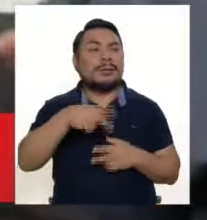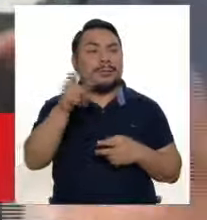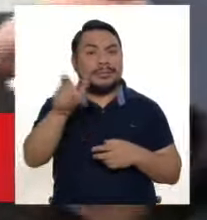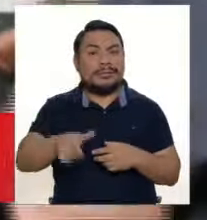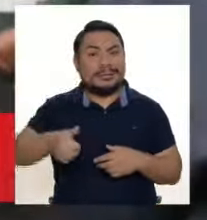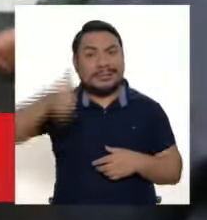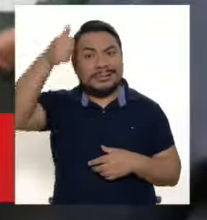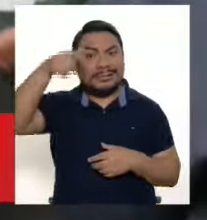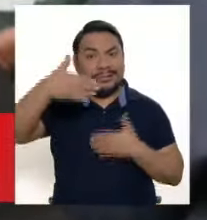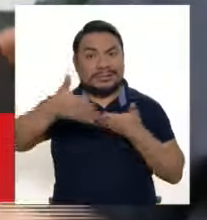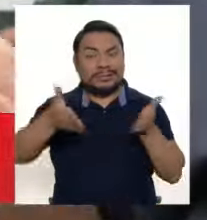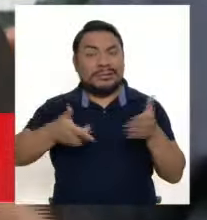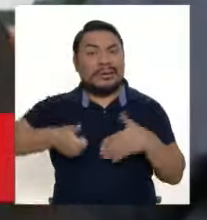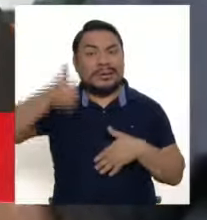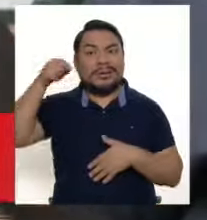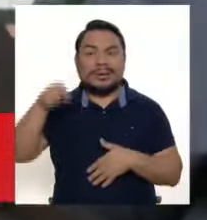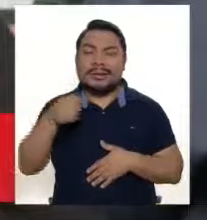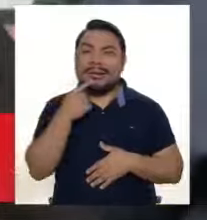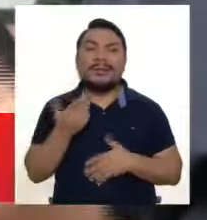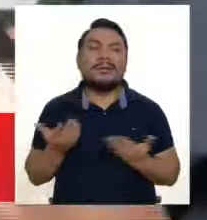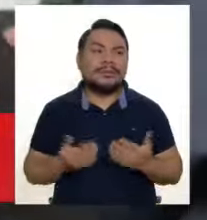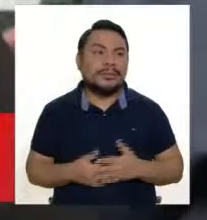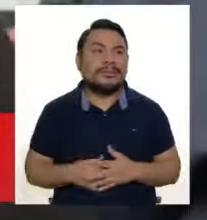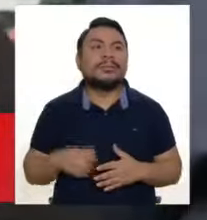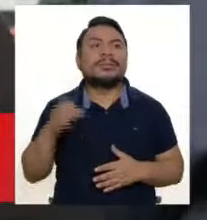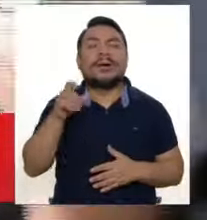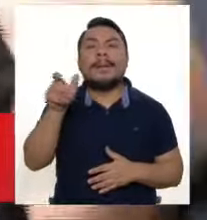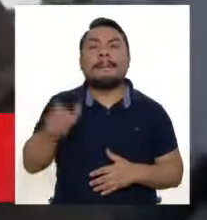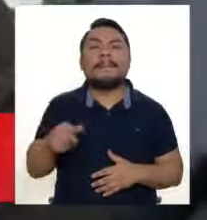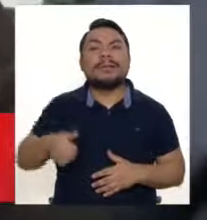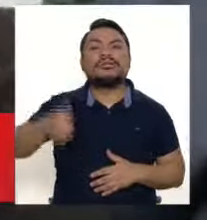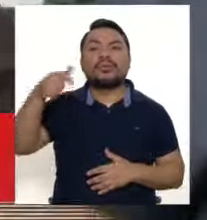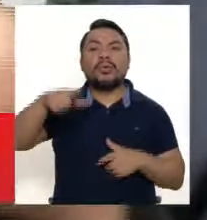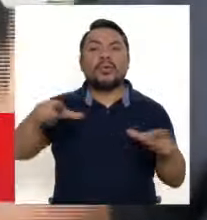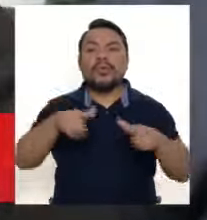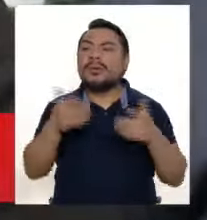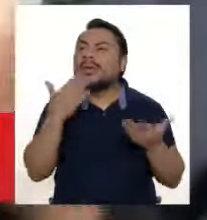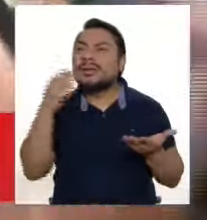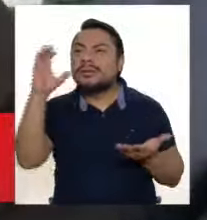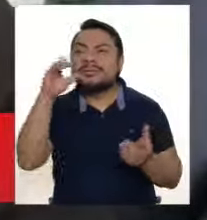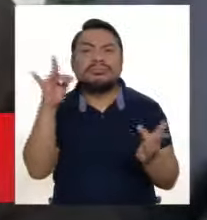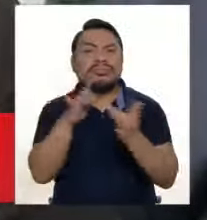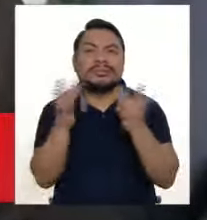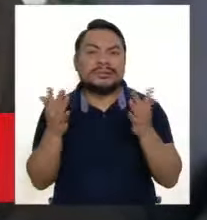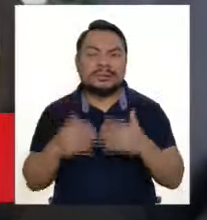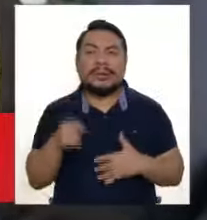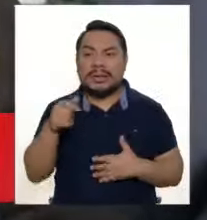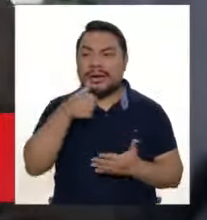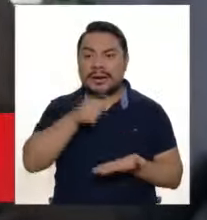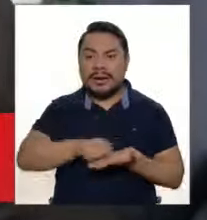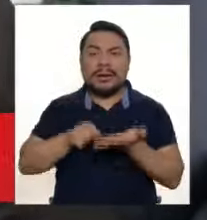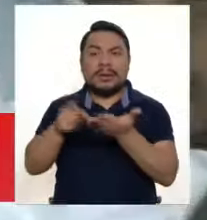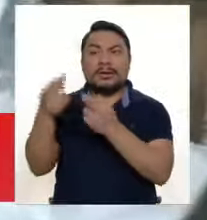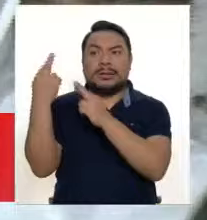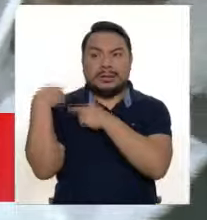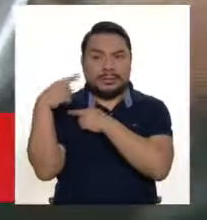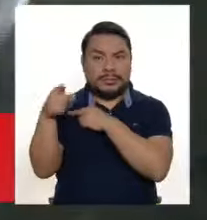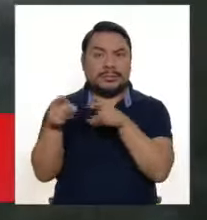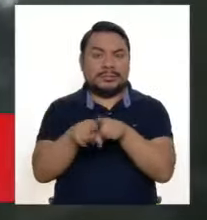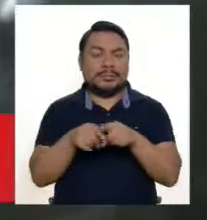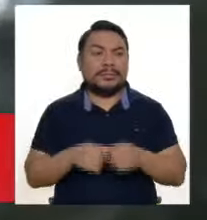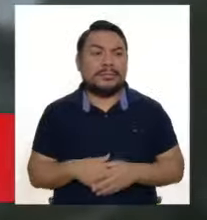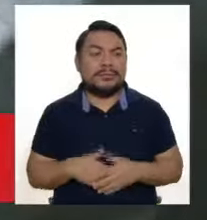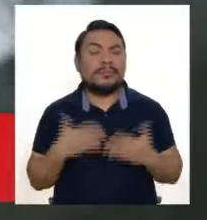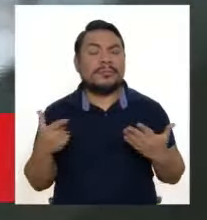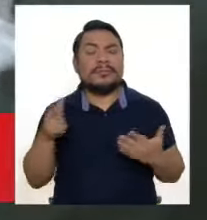podido localizar o identificar al propietario del dueño, al cual también se le va a notificar como responsable solidario. Junto